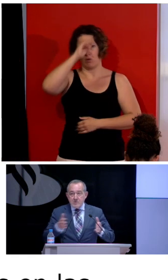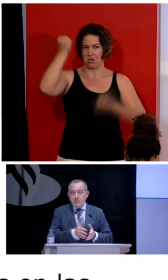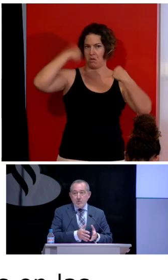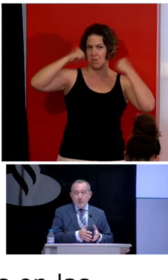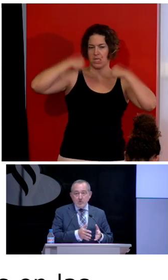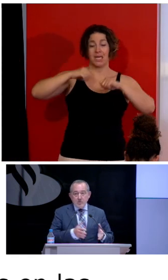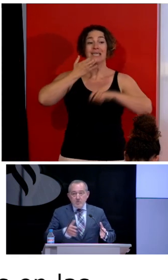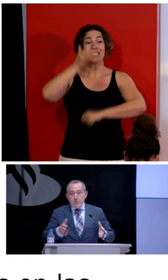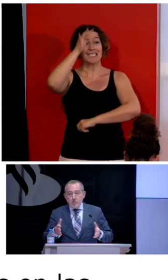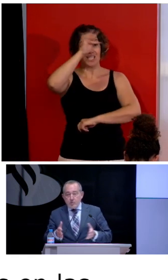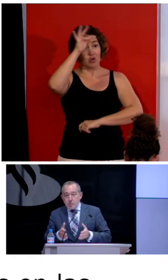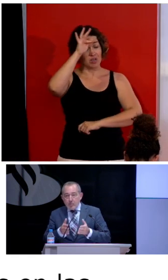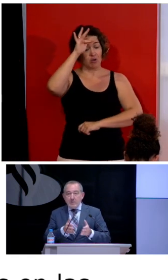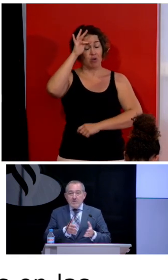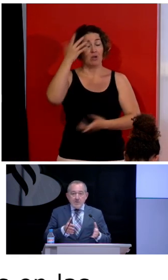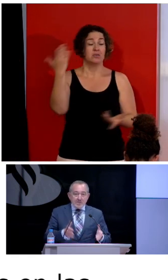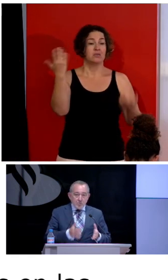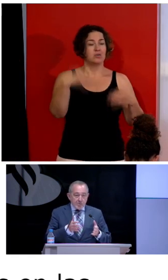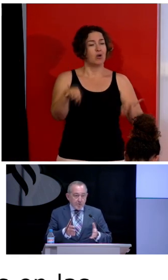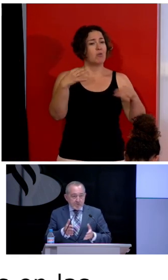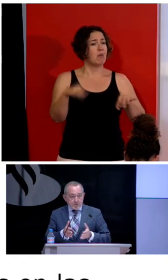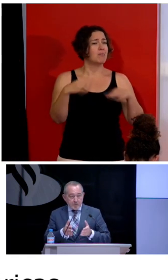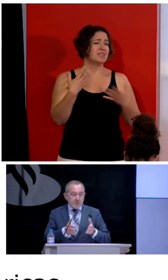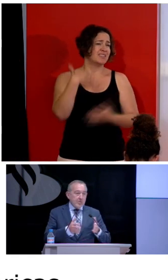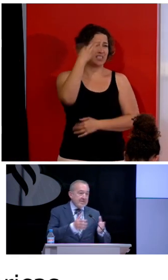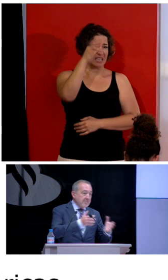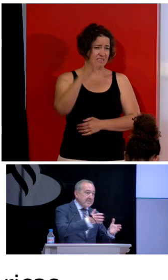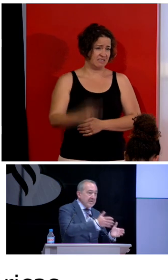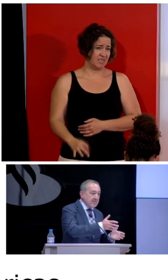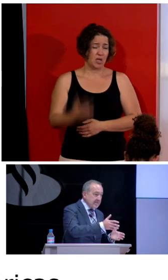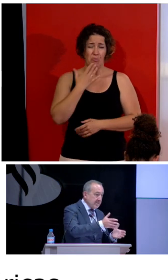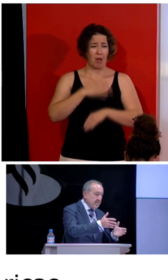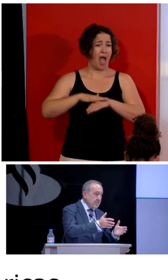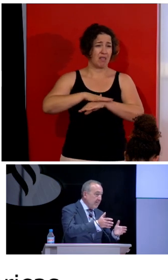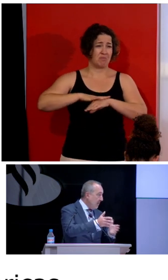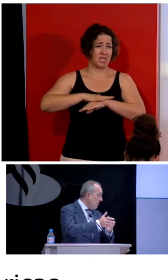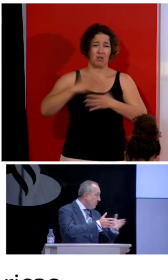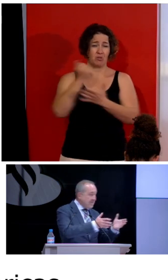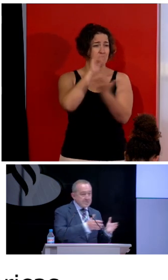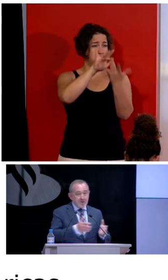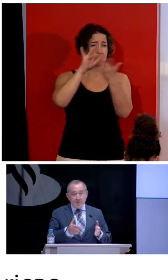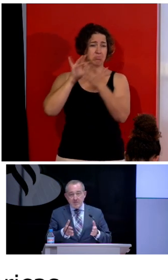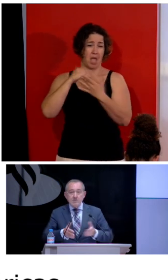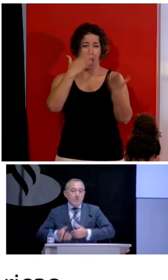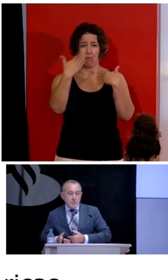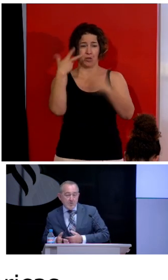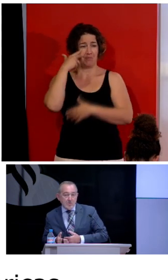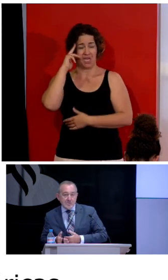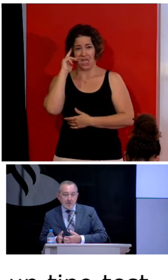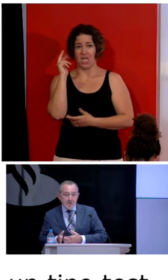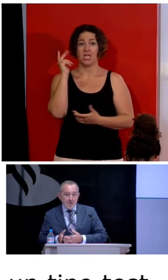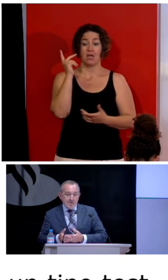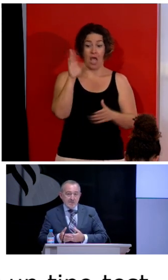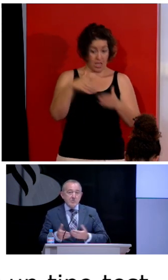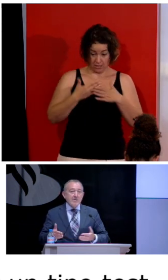Si es un teórico, pues normalmente va a ser un tipo test, porque todas las administraciones que hemos hablado o algunas experiencias, incluso la